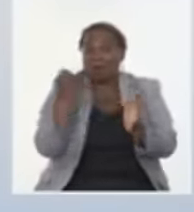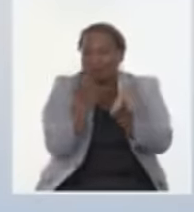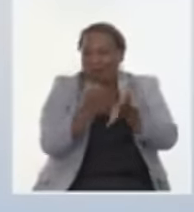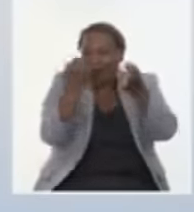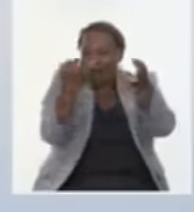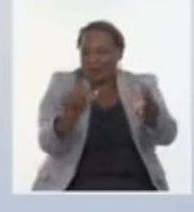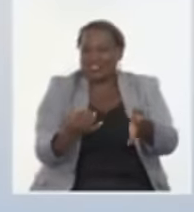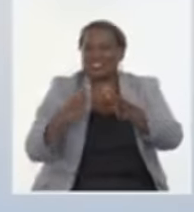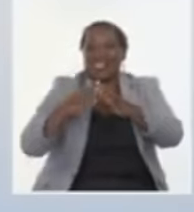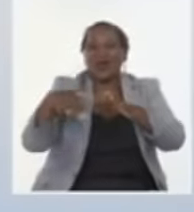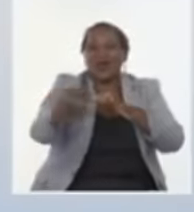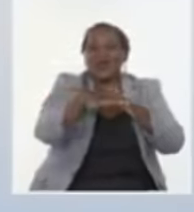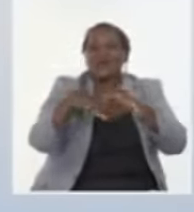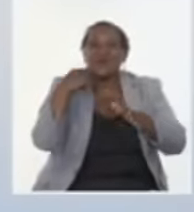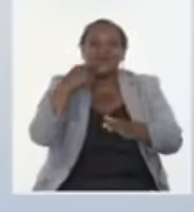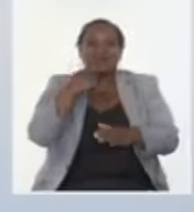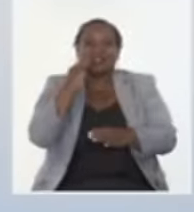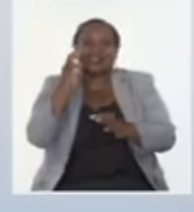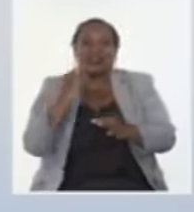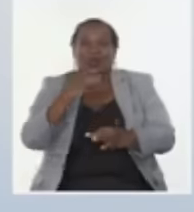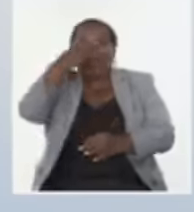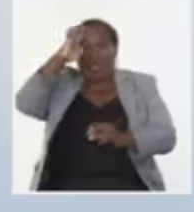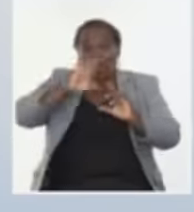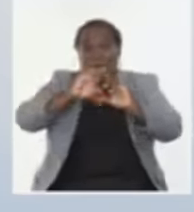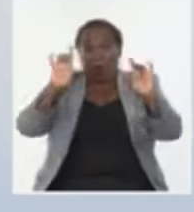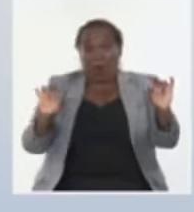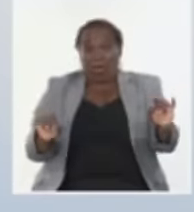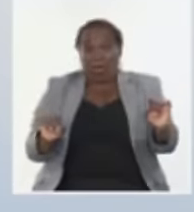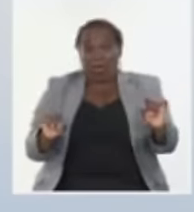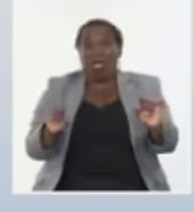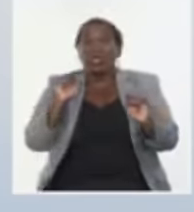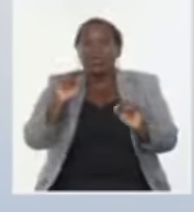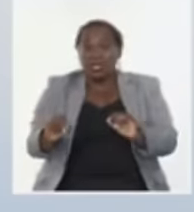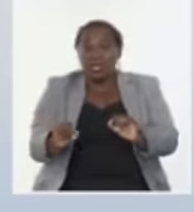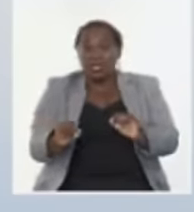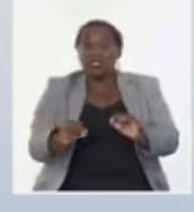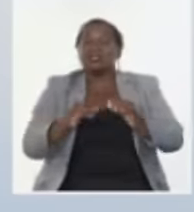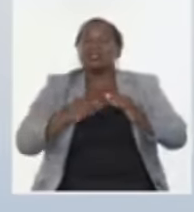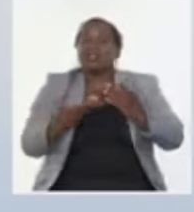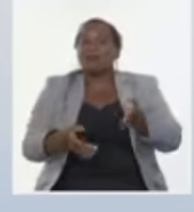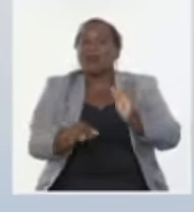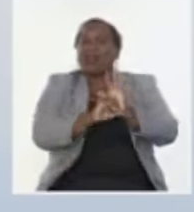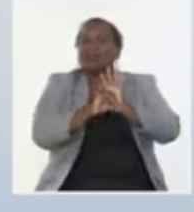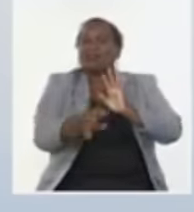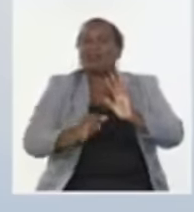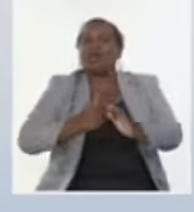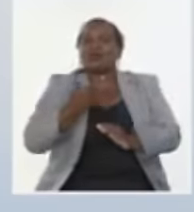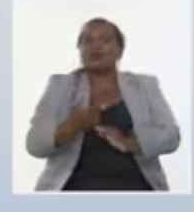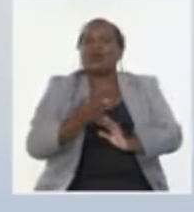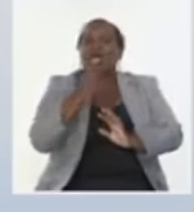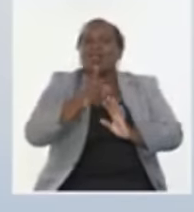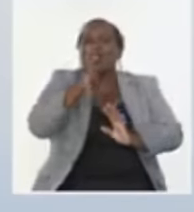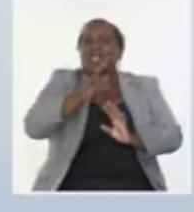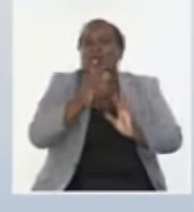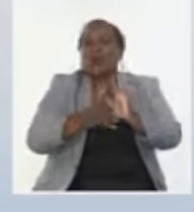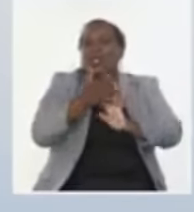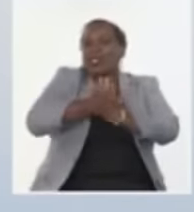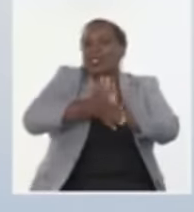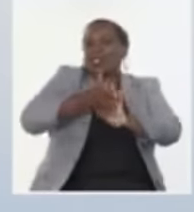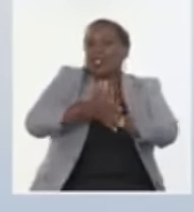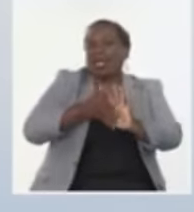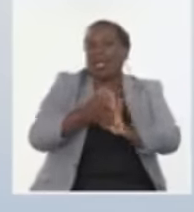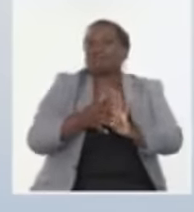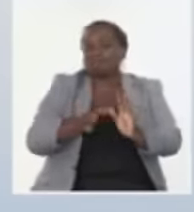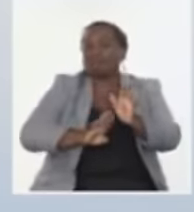la comunidad sorda del país y símbolo de identidad cultural y lingüística de esta comunidad. Se avanza